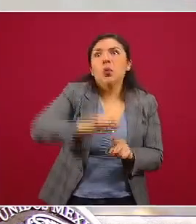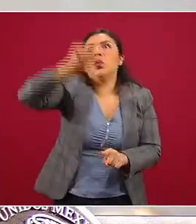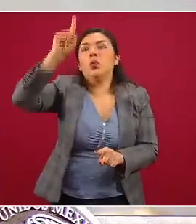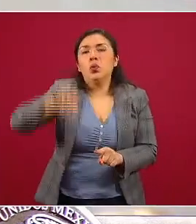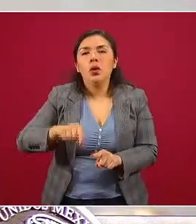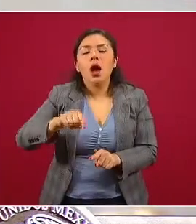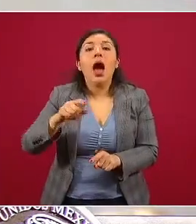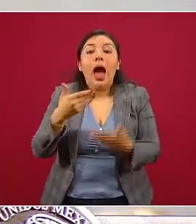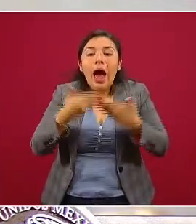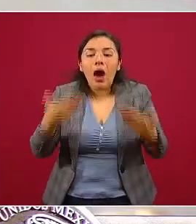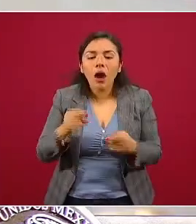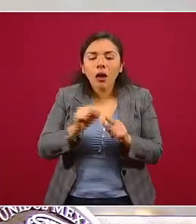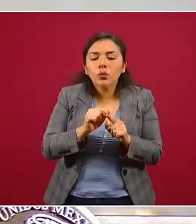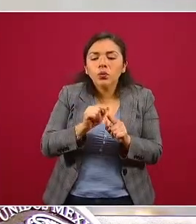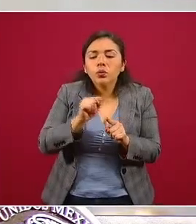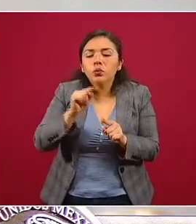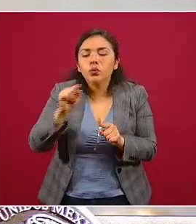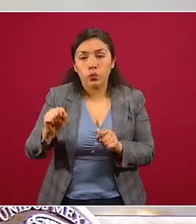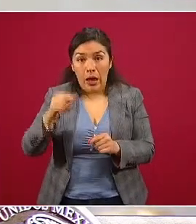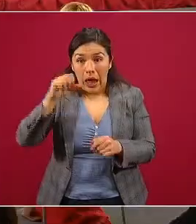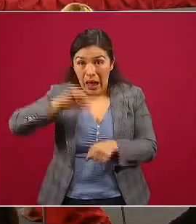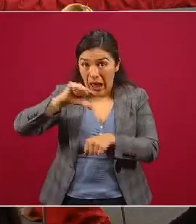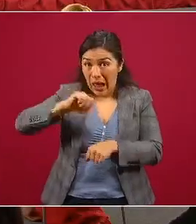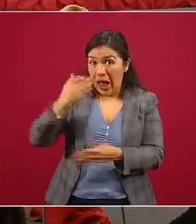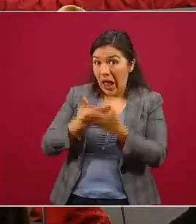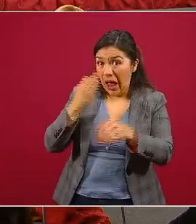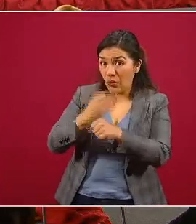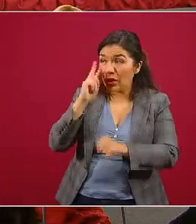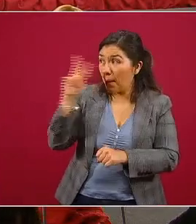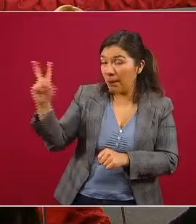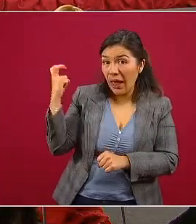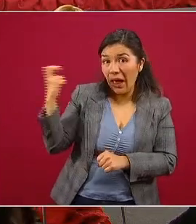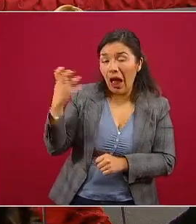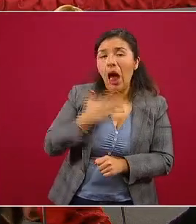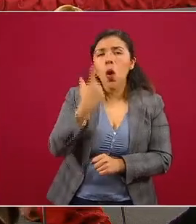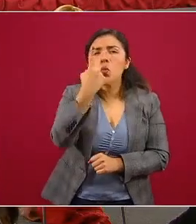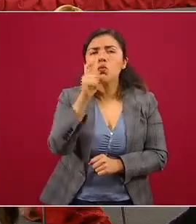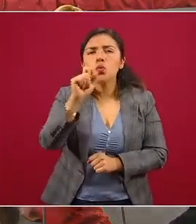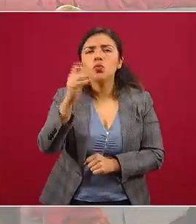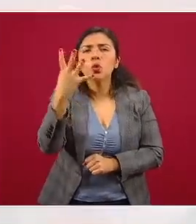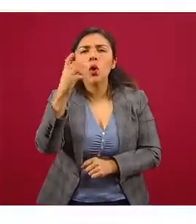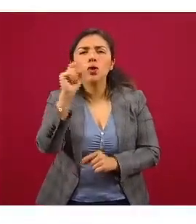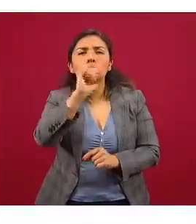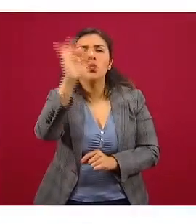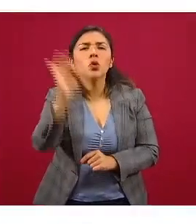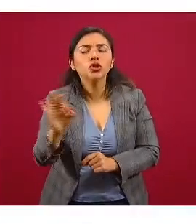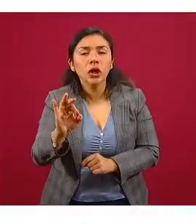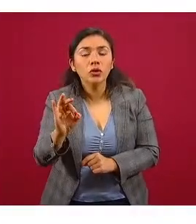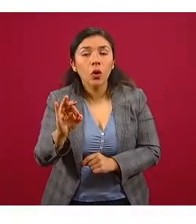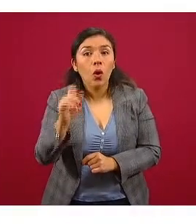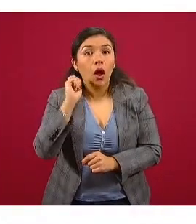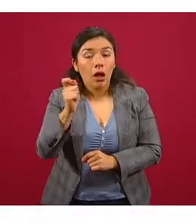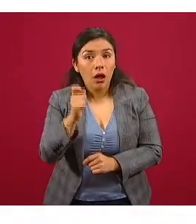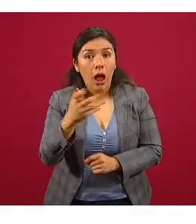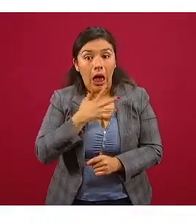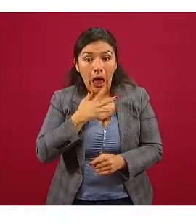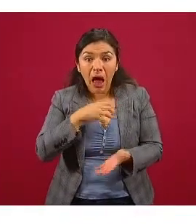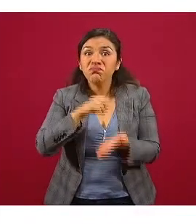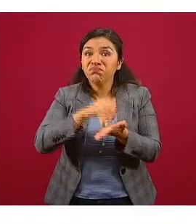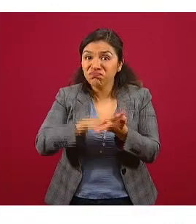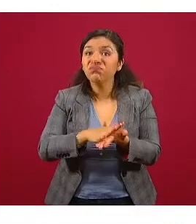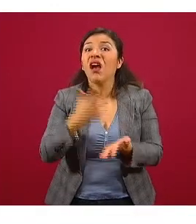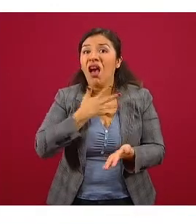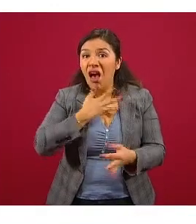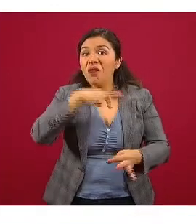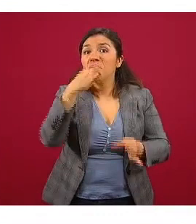es 1.4%, como se puede ver en la diapositiva, tanto para los casos que se confirman, como